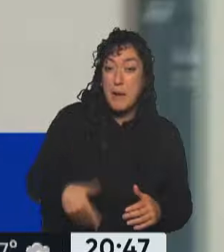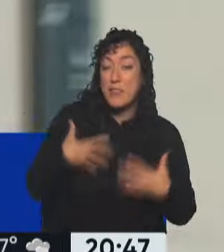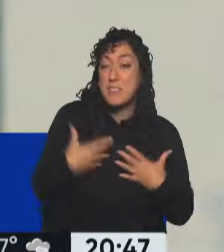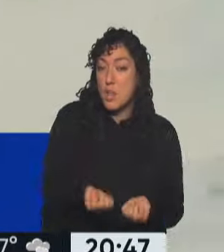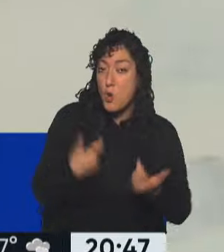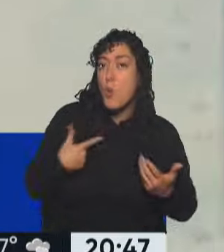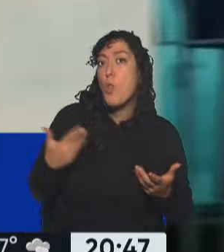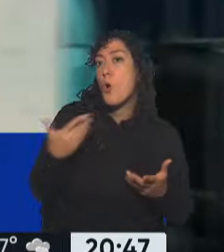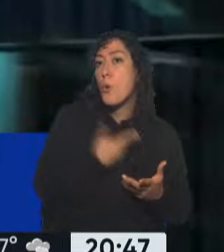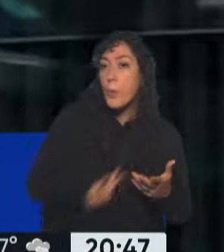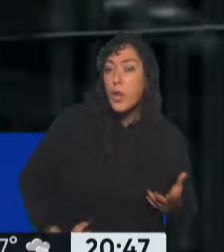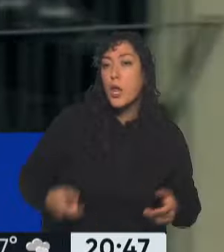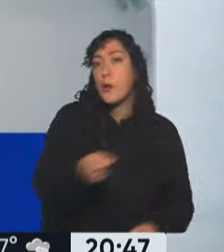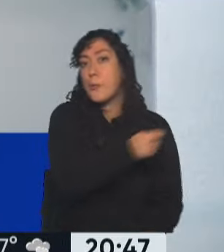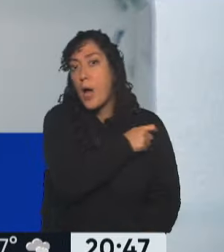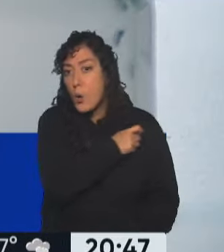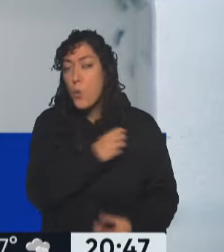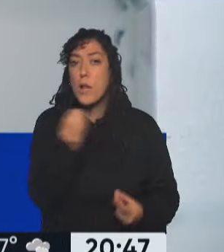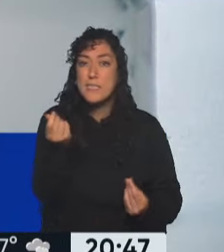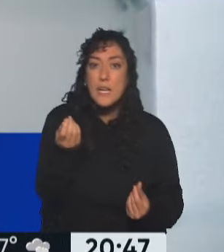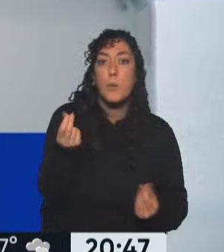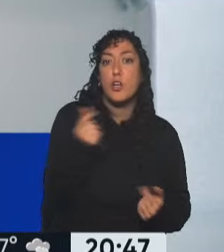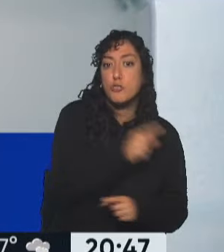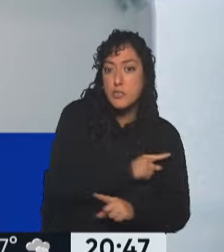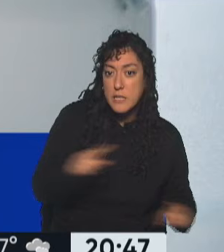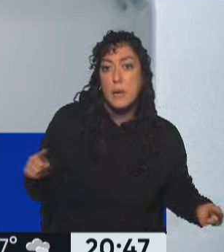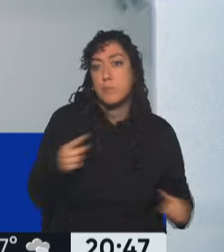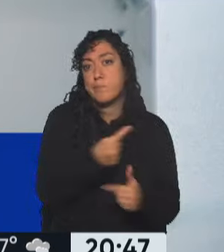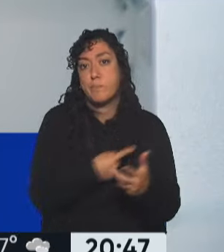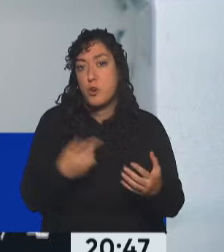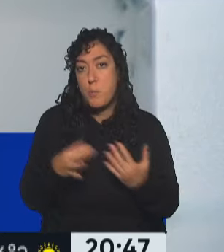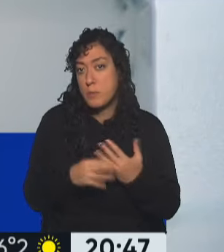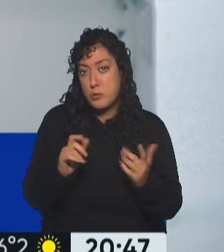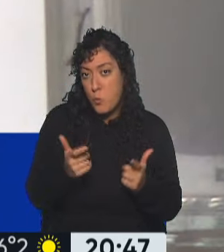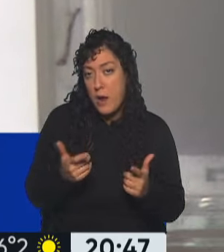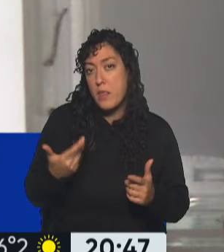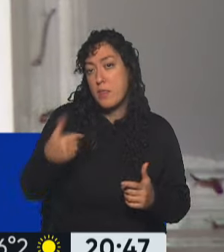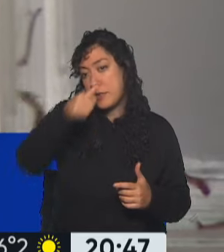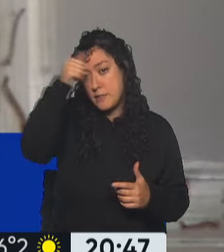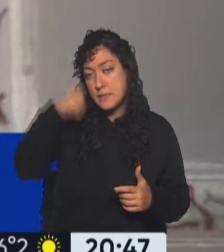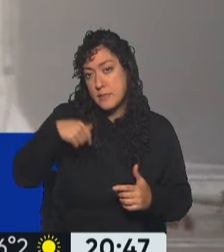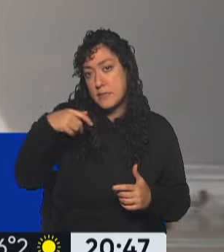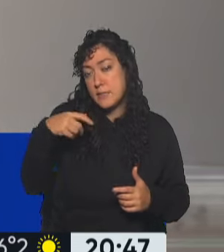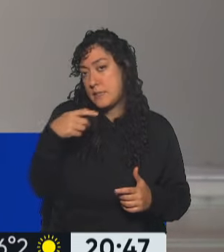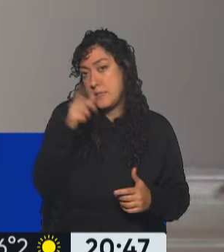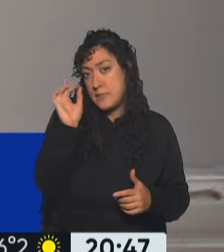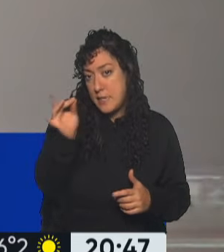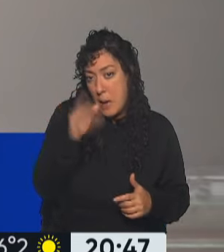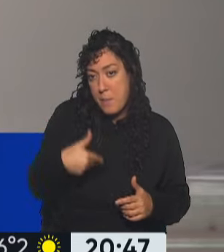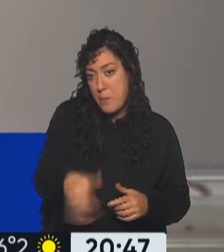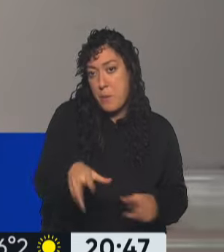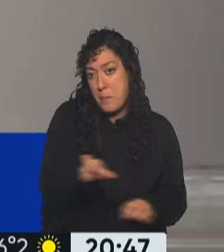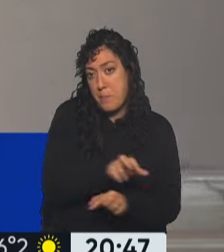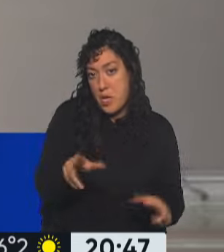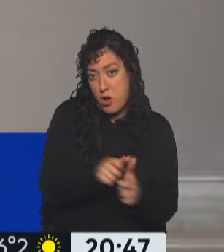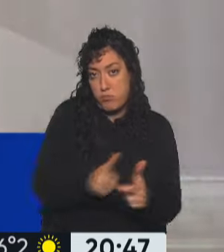este sentido, una vacuna, si sirve, si no, todo ese debate que se va a generar, vamos a estar en diciembre y vamos a estar hablando de lo mismo, pero peor.